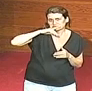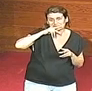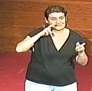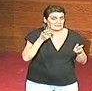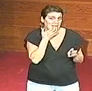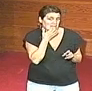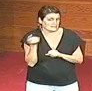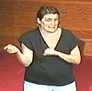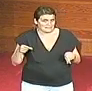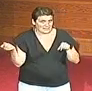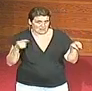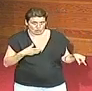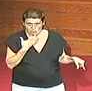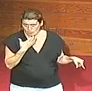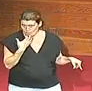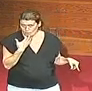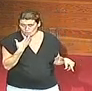inmigración, pues,